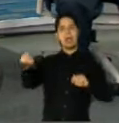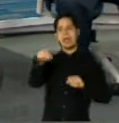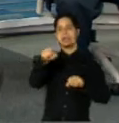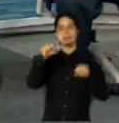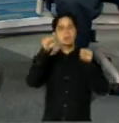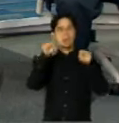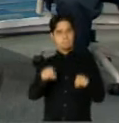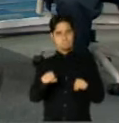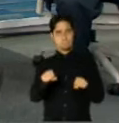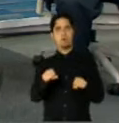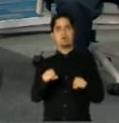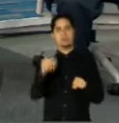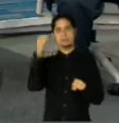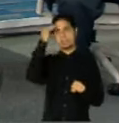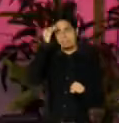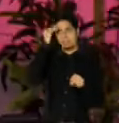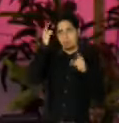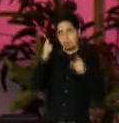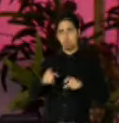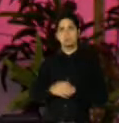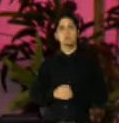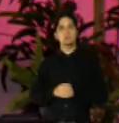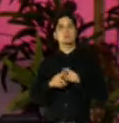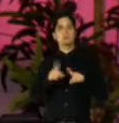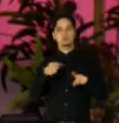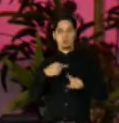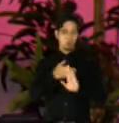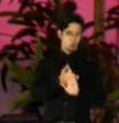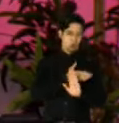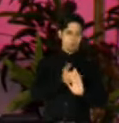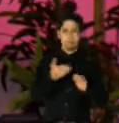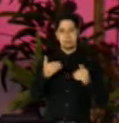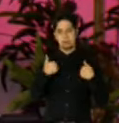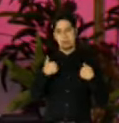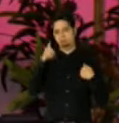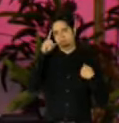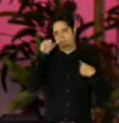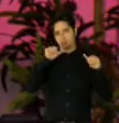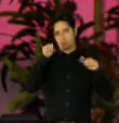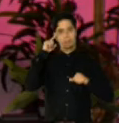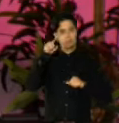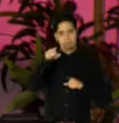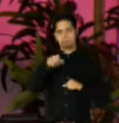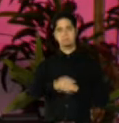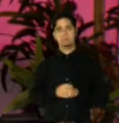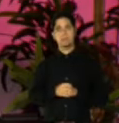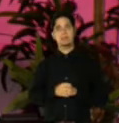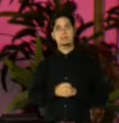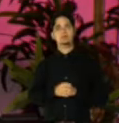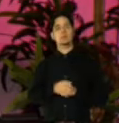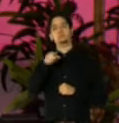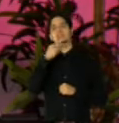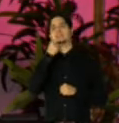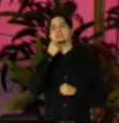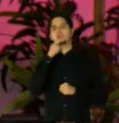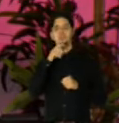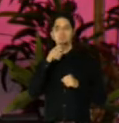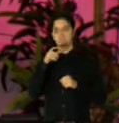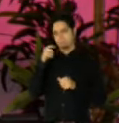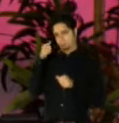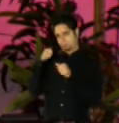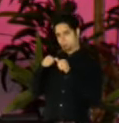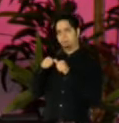este comportamiento. Antes de pasar al doctor Reyes, tenía varias preguntas para usted como psiquiatra. Ay, que mencionó a María, pero también tenemos que